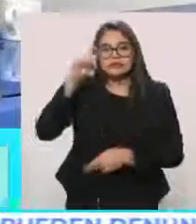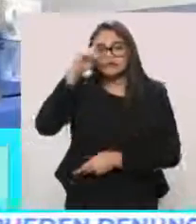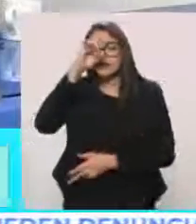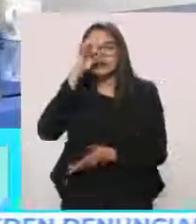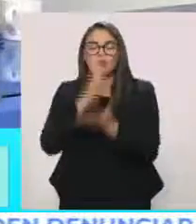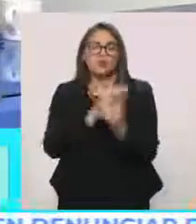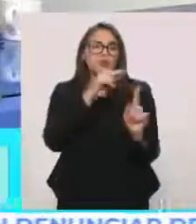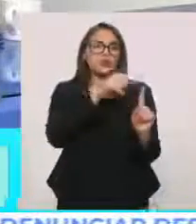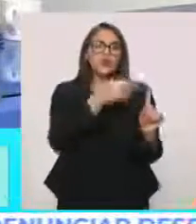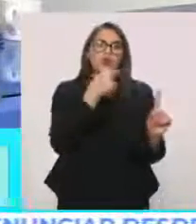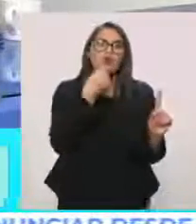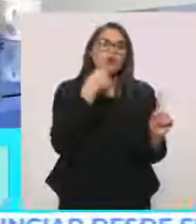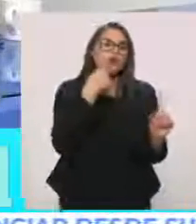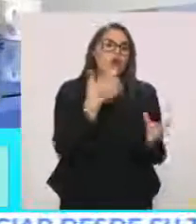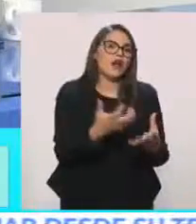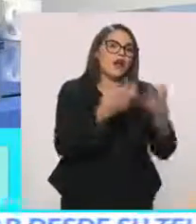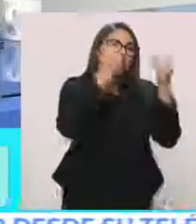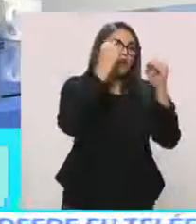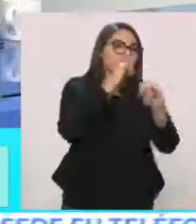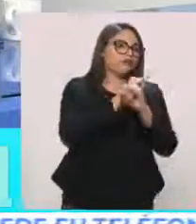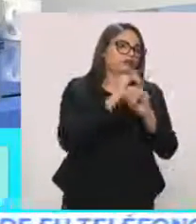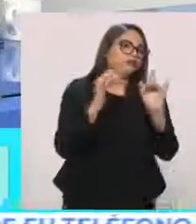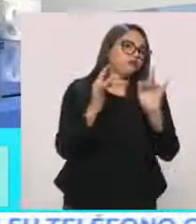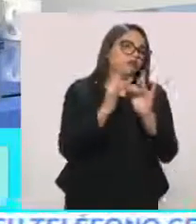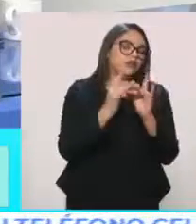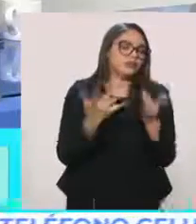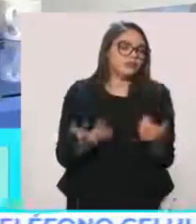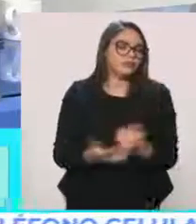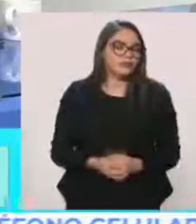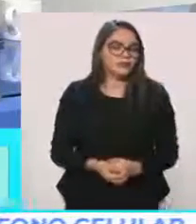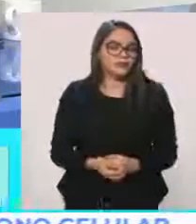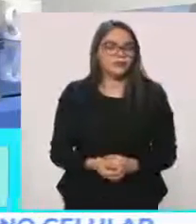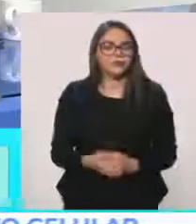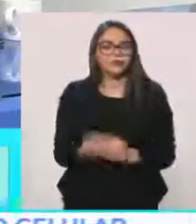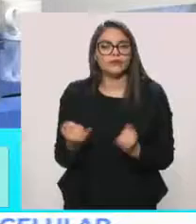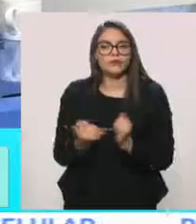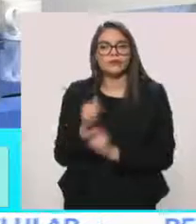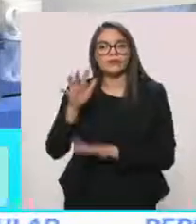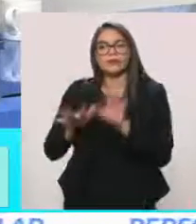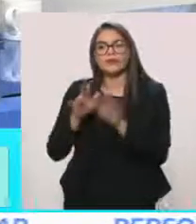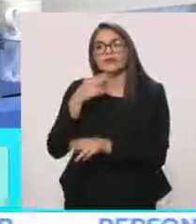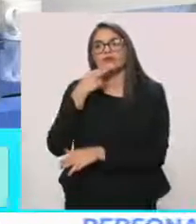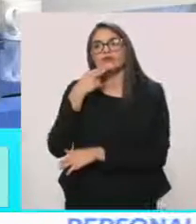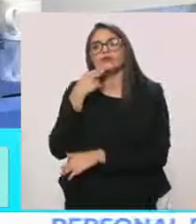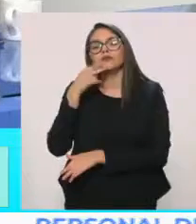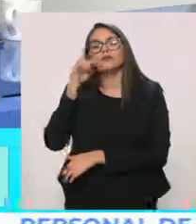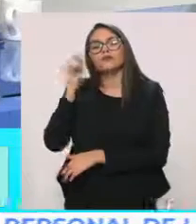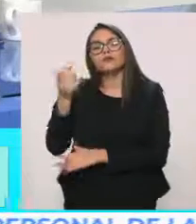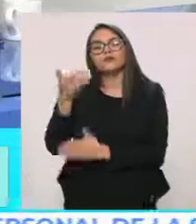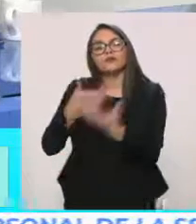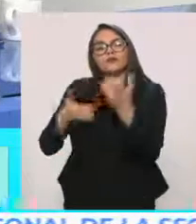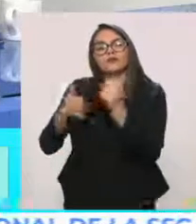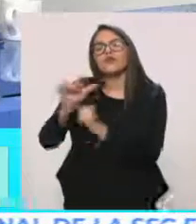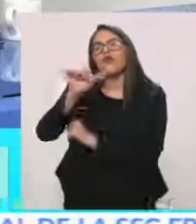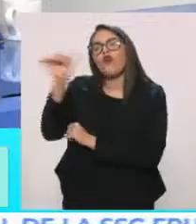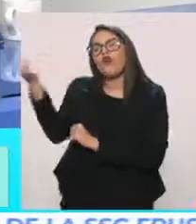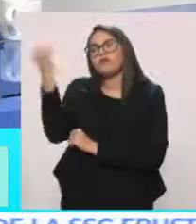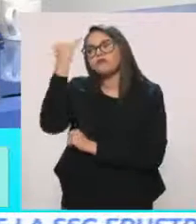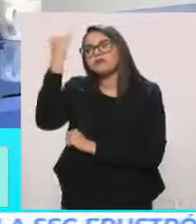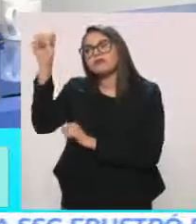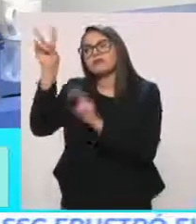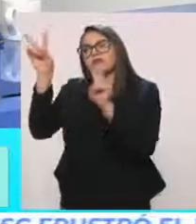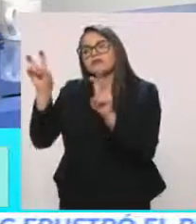Dentro de esta capacitación, como la plataforma, por ejemplo, para poder pues iniciar, incursionar en el mundo del comercio digital, ¿qué otros temas